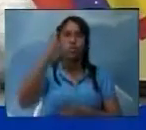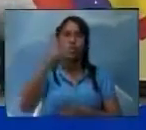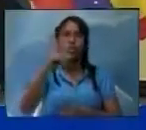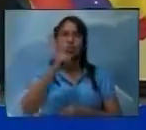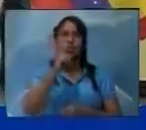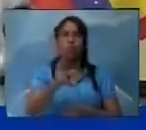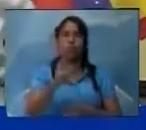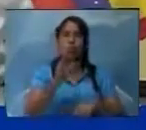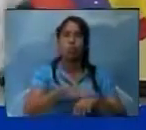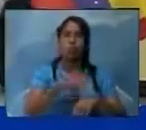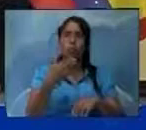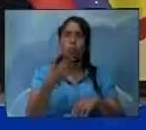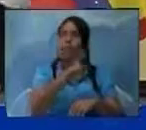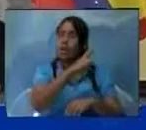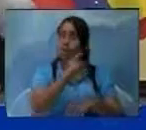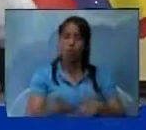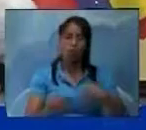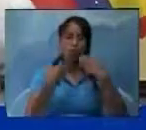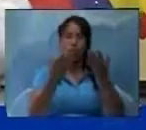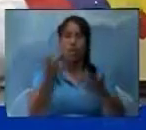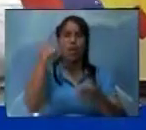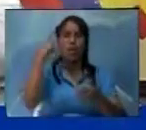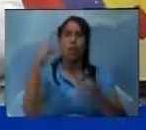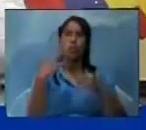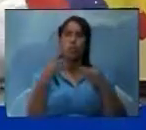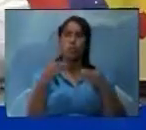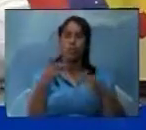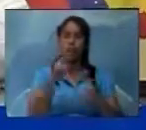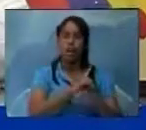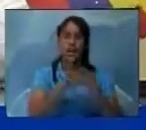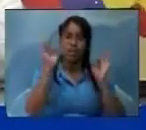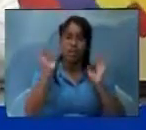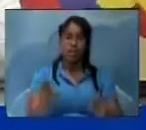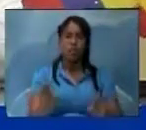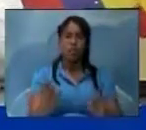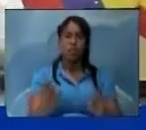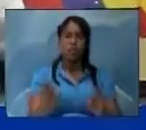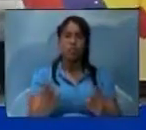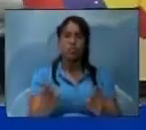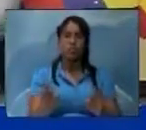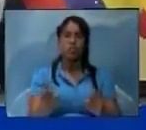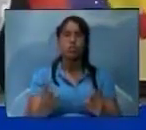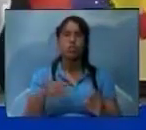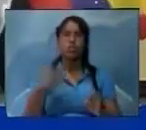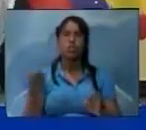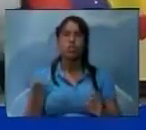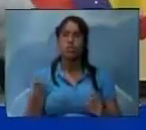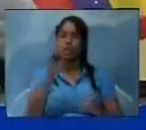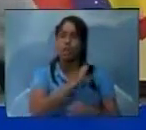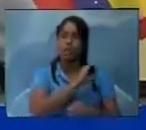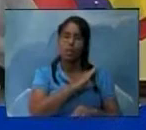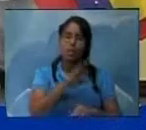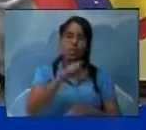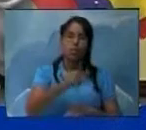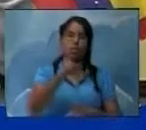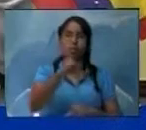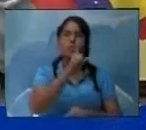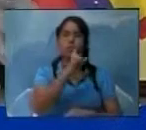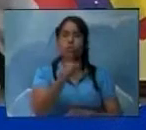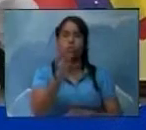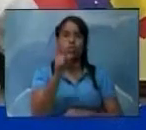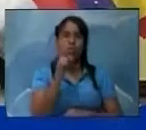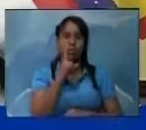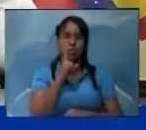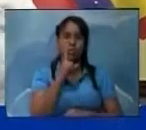vano, porque no dará por inocente a ninguno que tome su